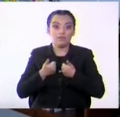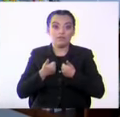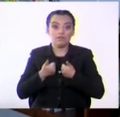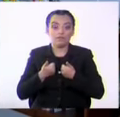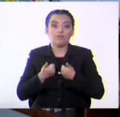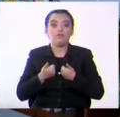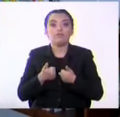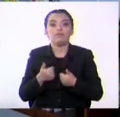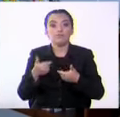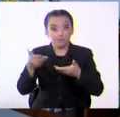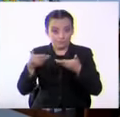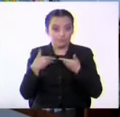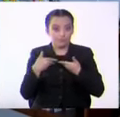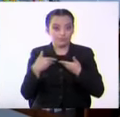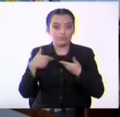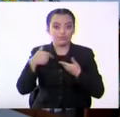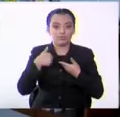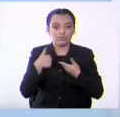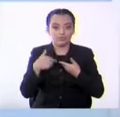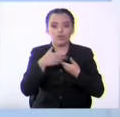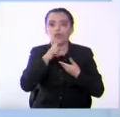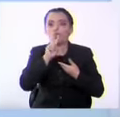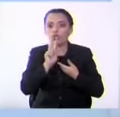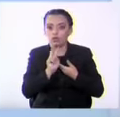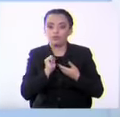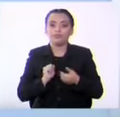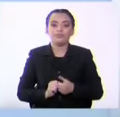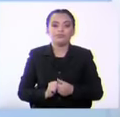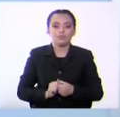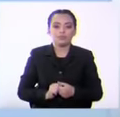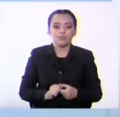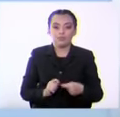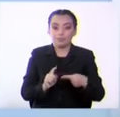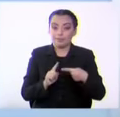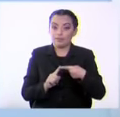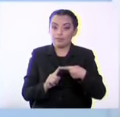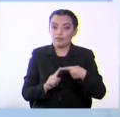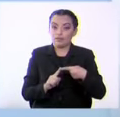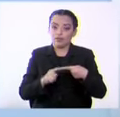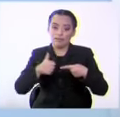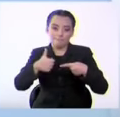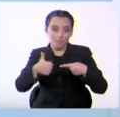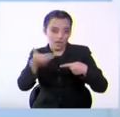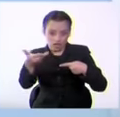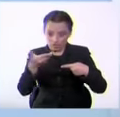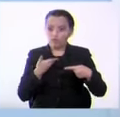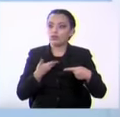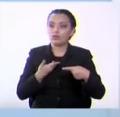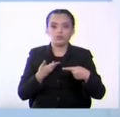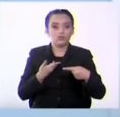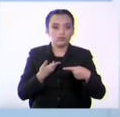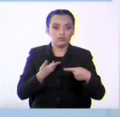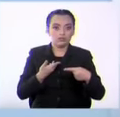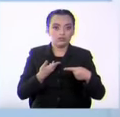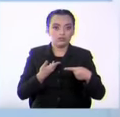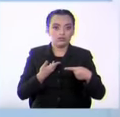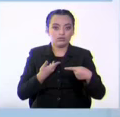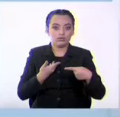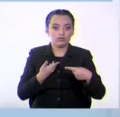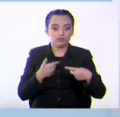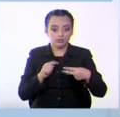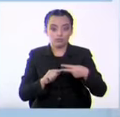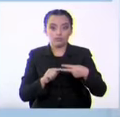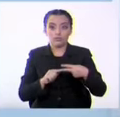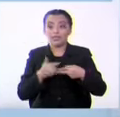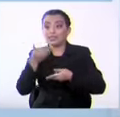todo dos cosas. Uno son los bienes y otros son los servicios.